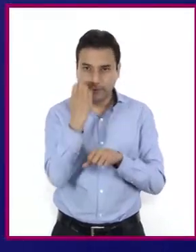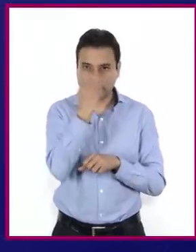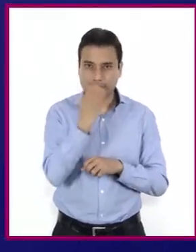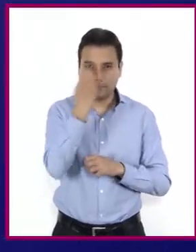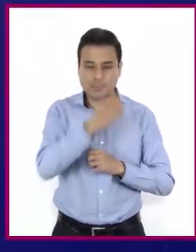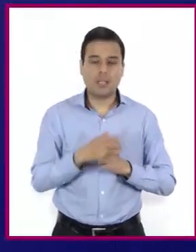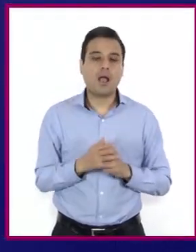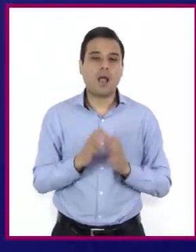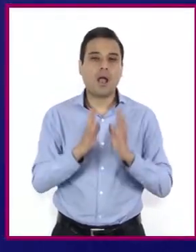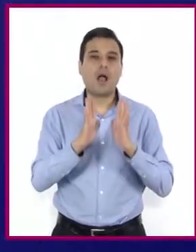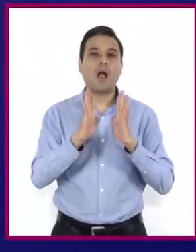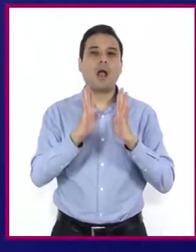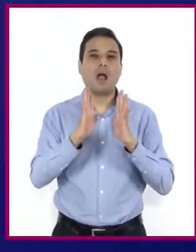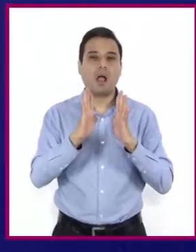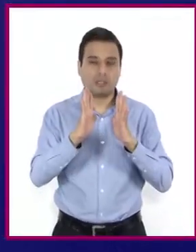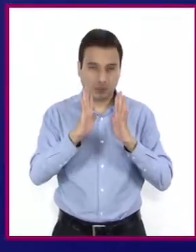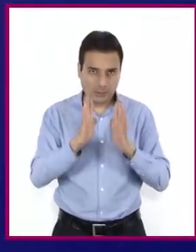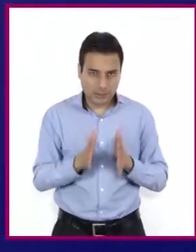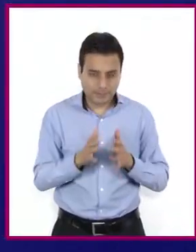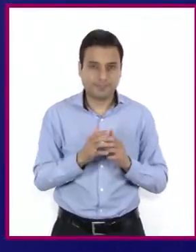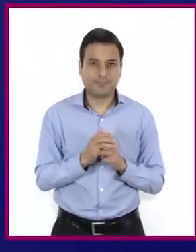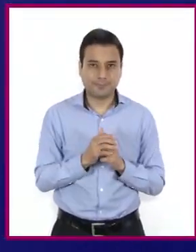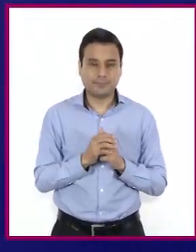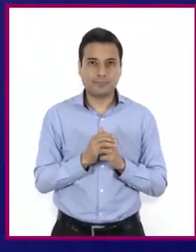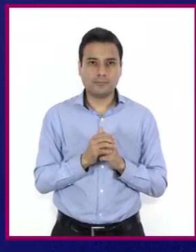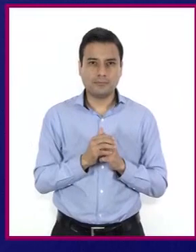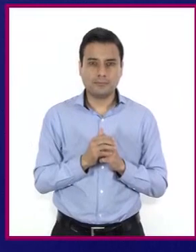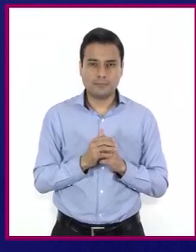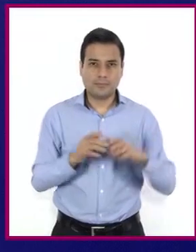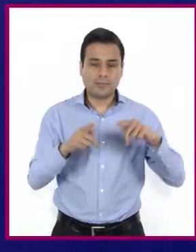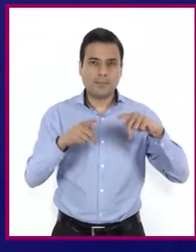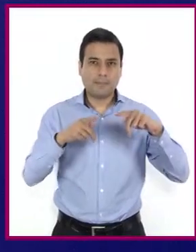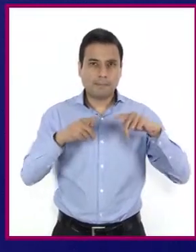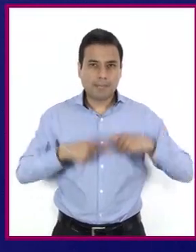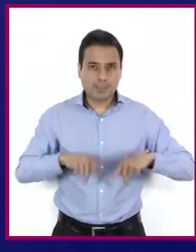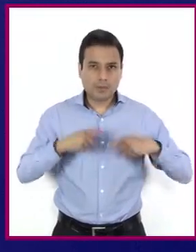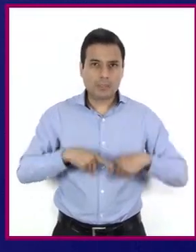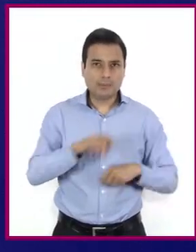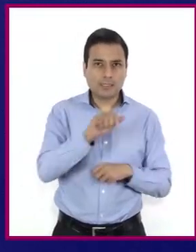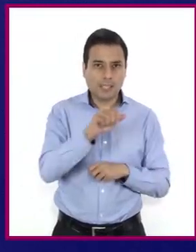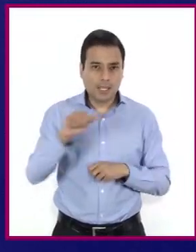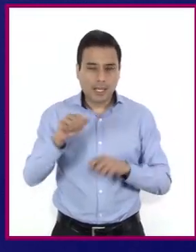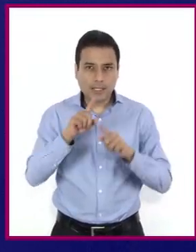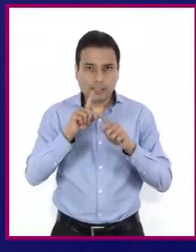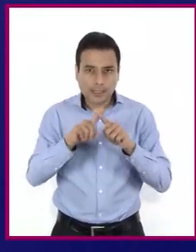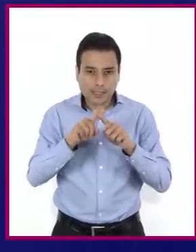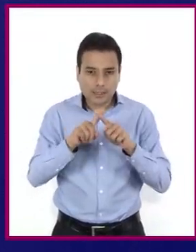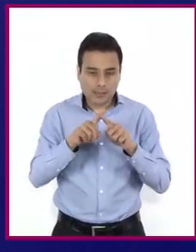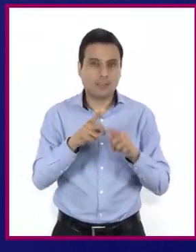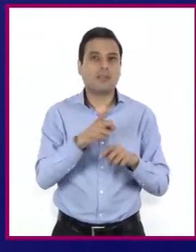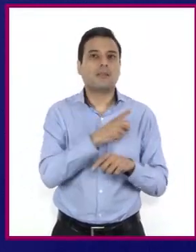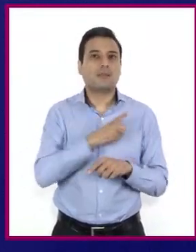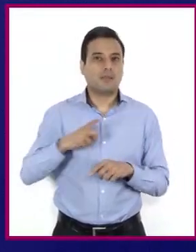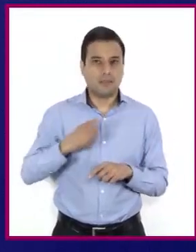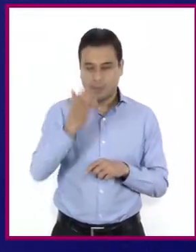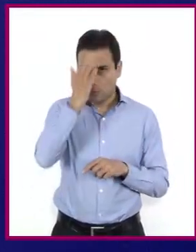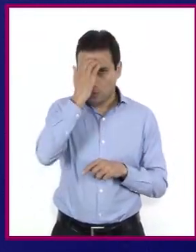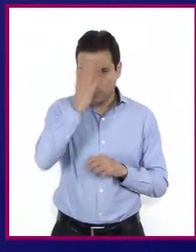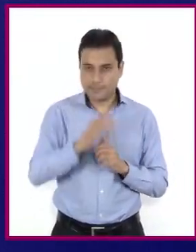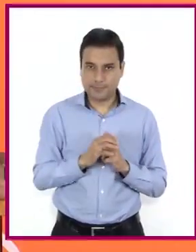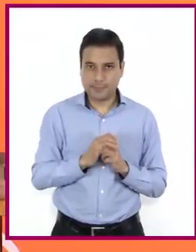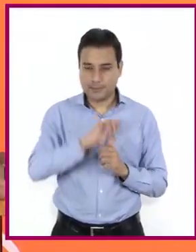Entonces, profesora, el segmento de la población es a quien se dirige y por lo tanto es en esa sección en donde se debe realizar